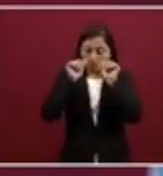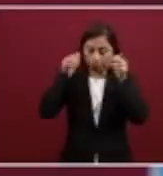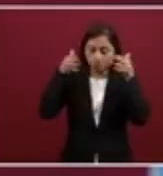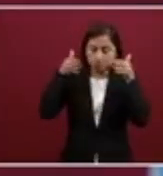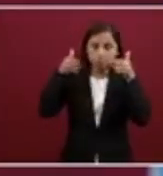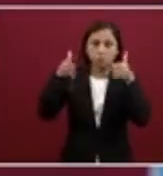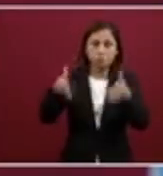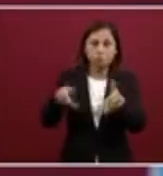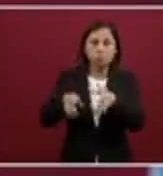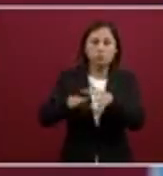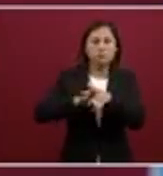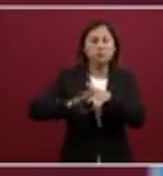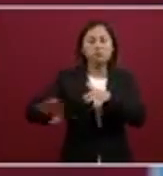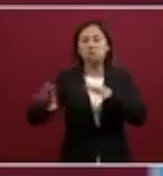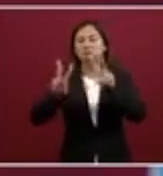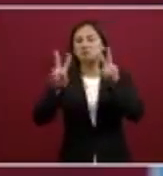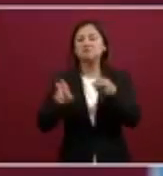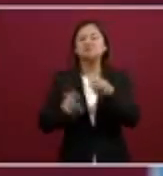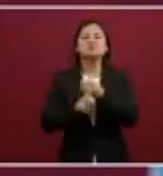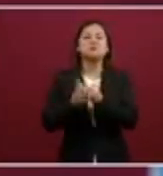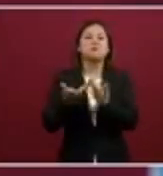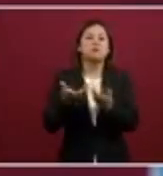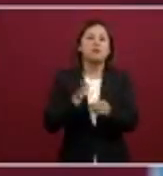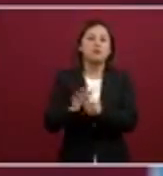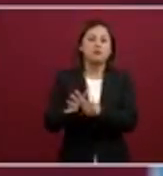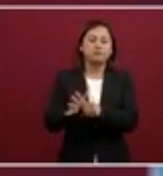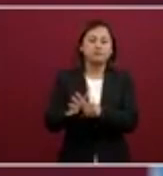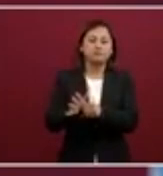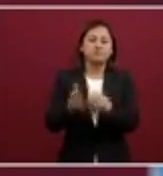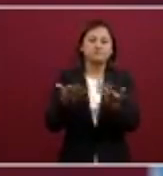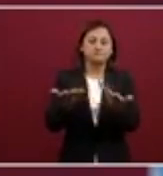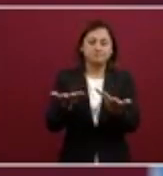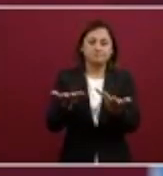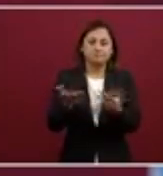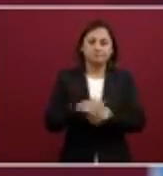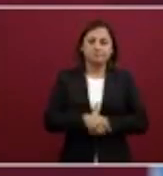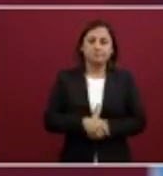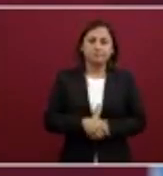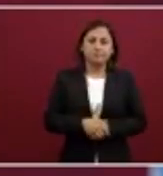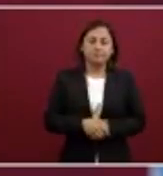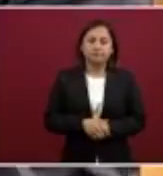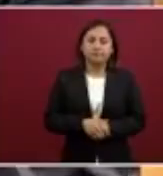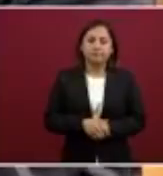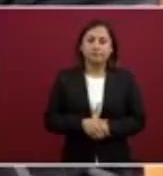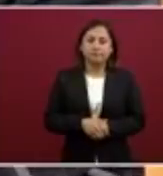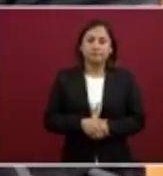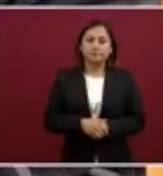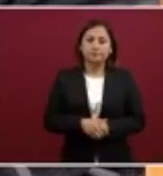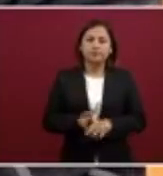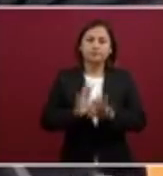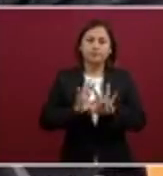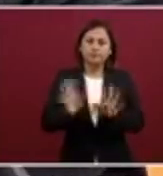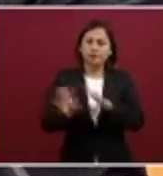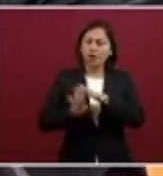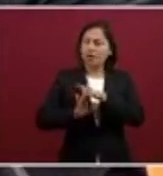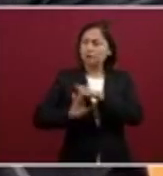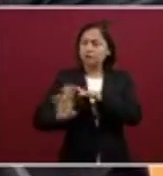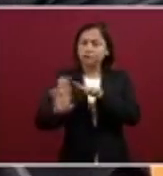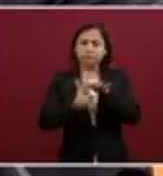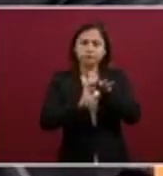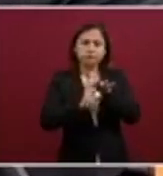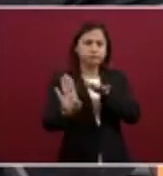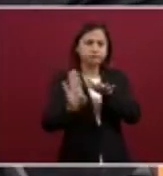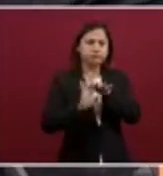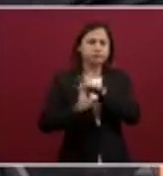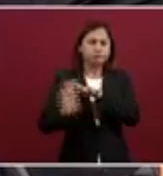fenómeno migratorio y vamos a temperar los flujos migratorios, con